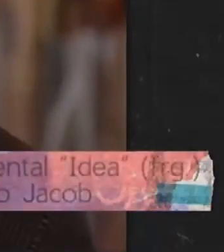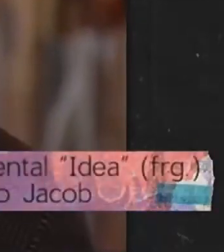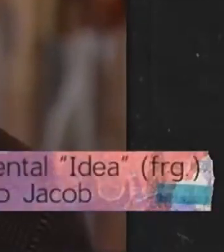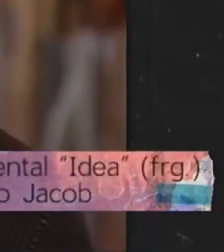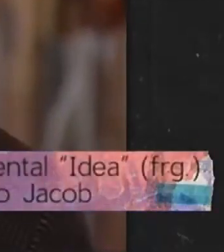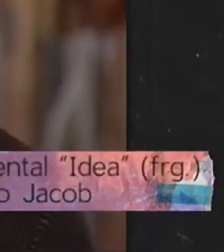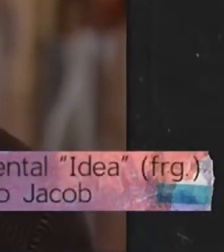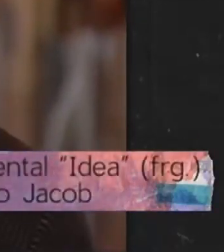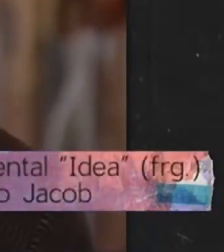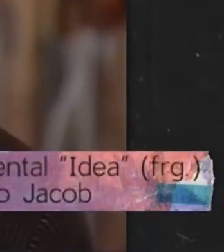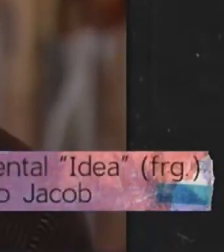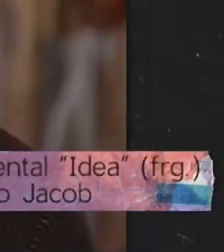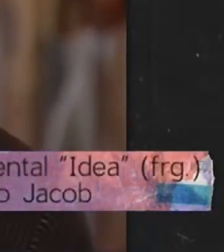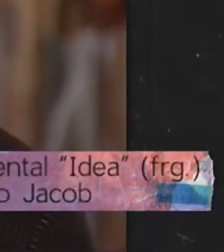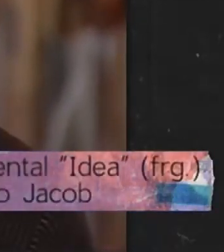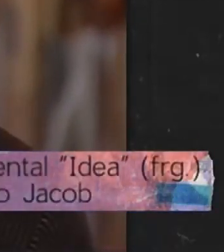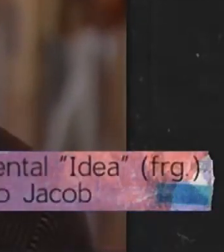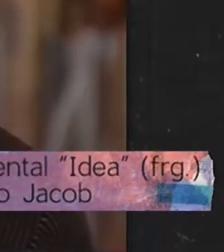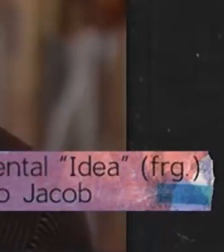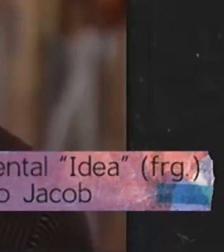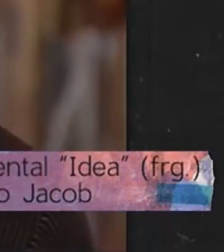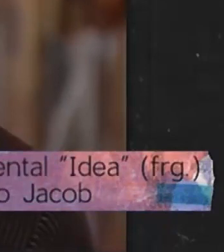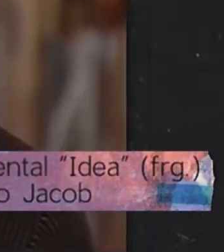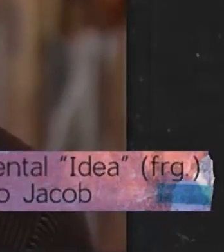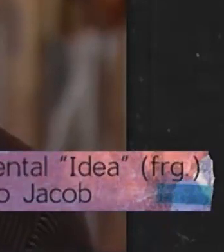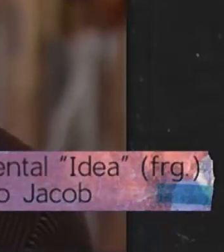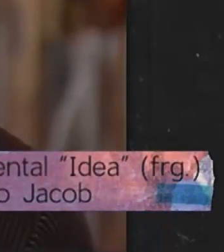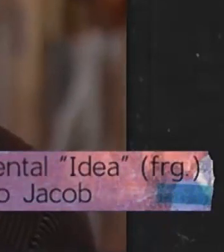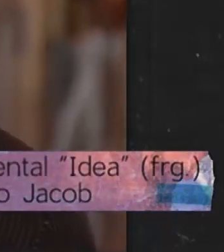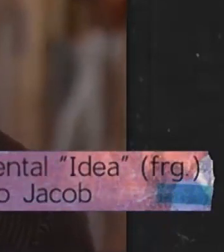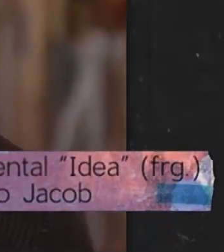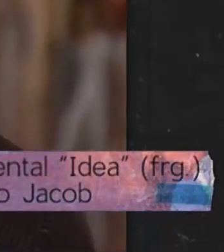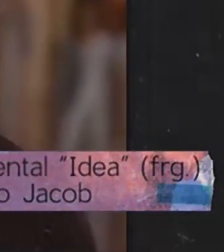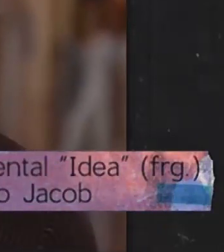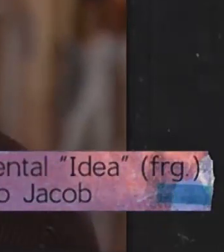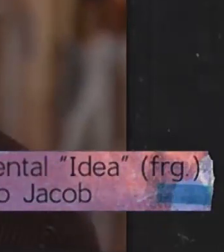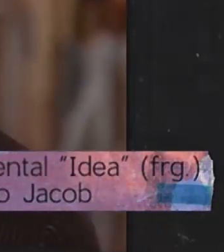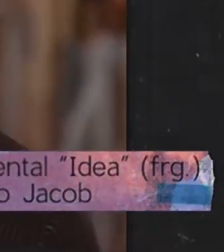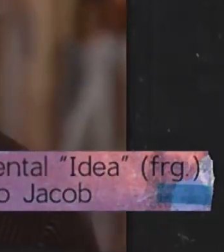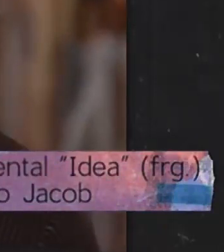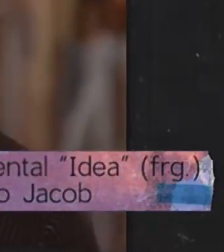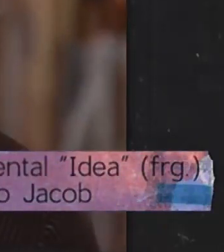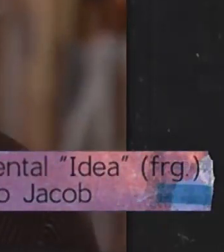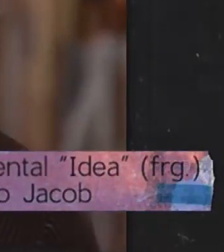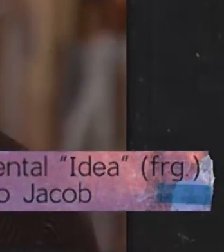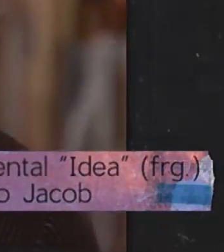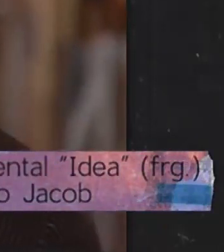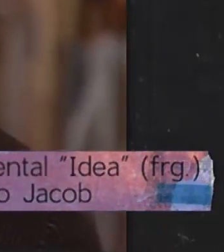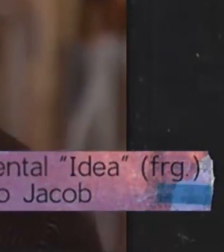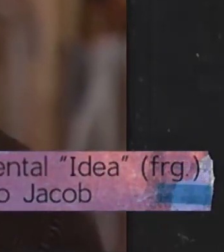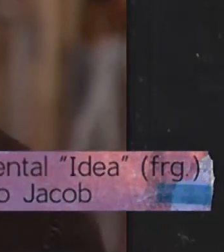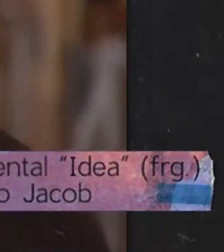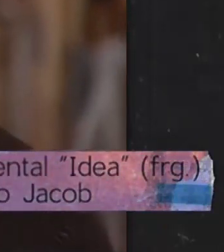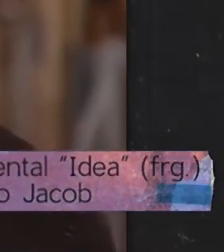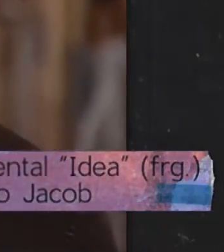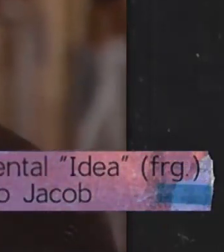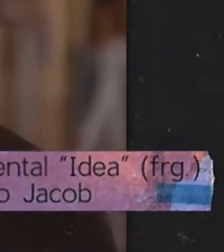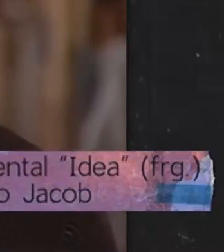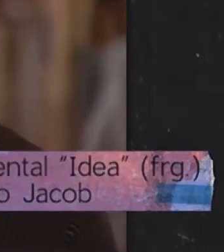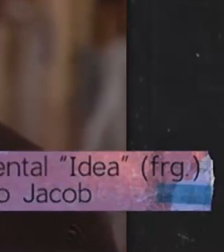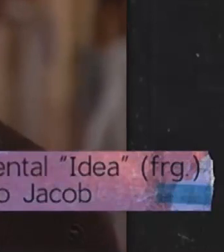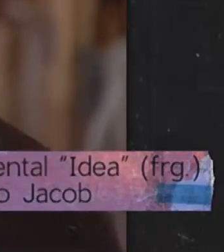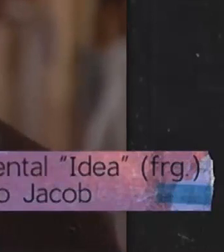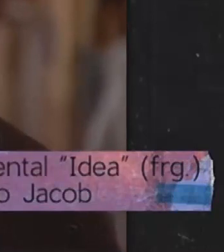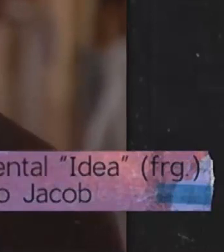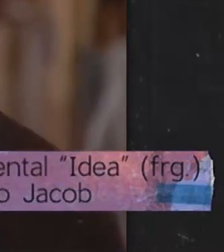totalmente y toda la gente la corrió si no importaba que fueron a fuera mía pero la emoción que